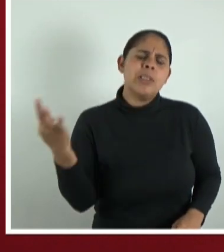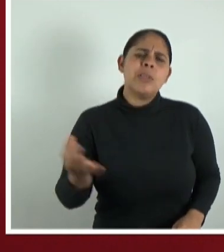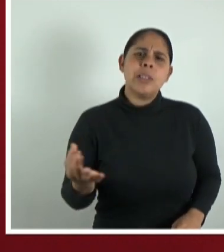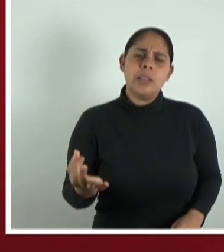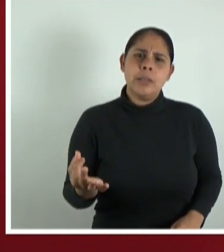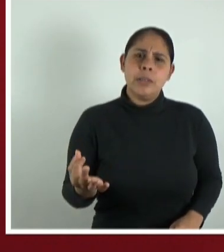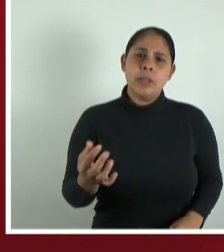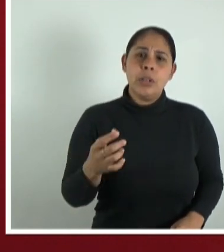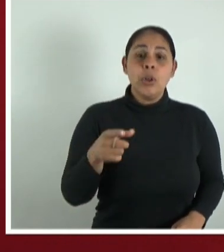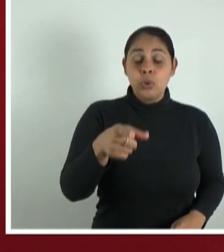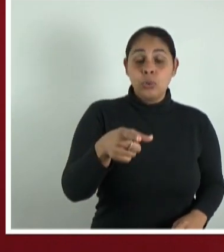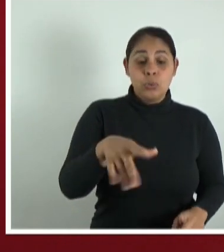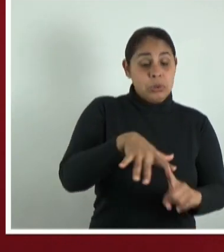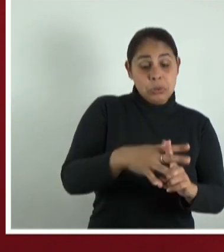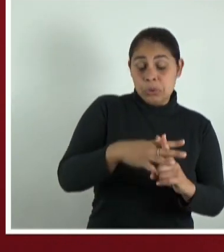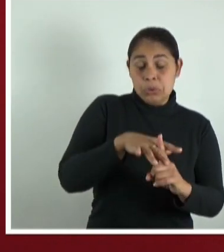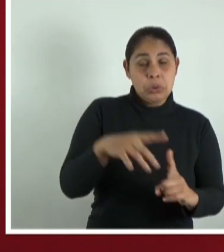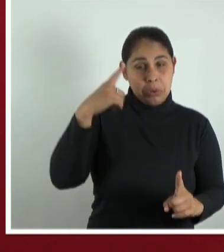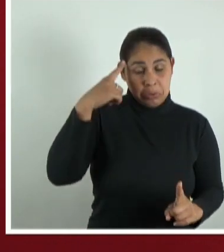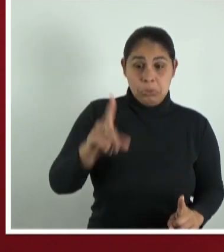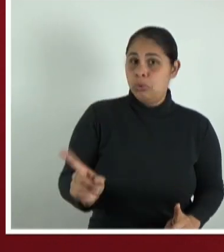No sé qué situación está,